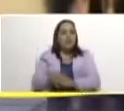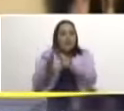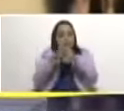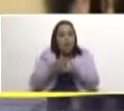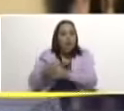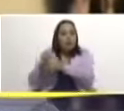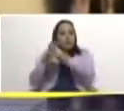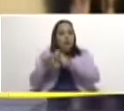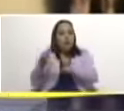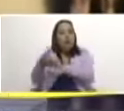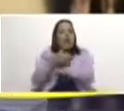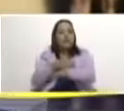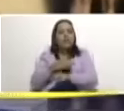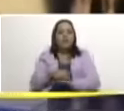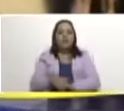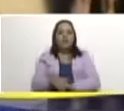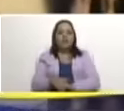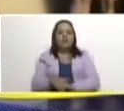estadounidense.